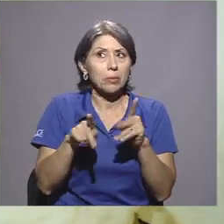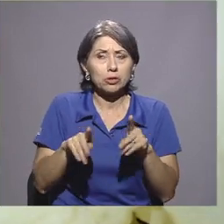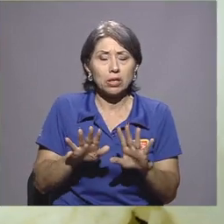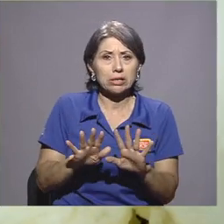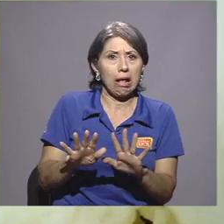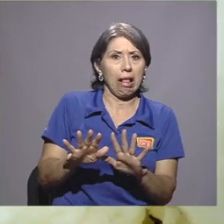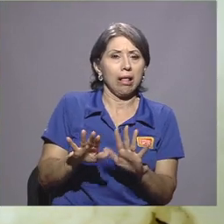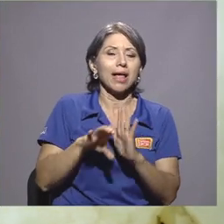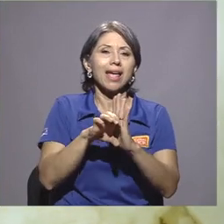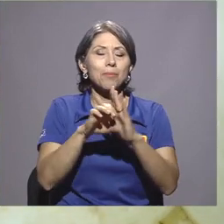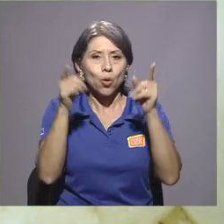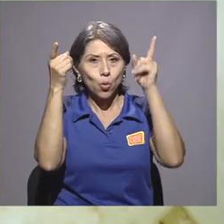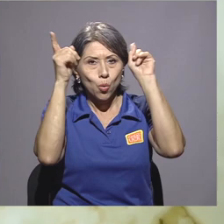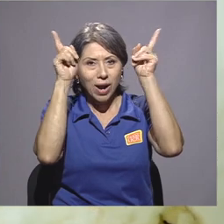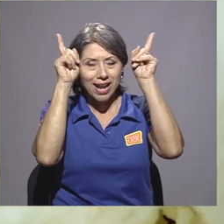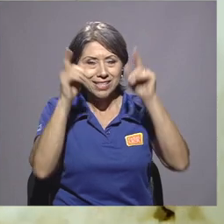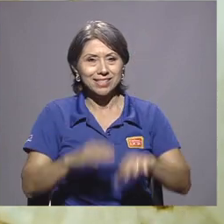cucarachas.